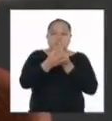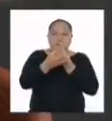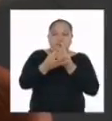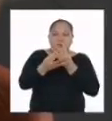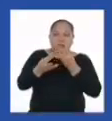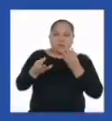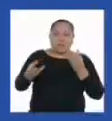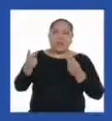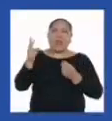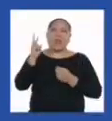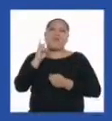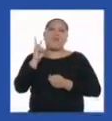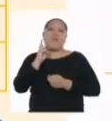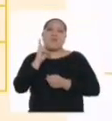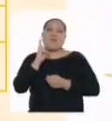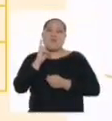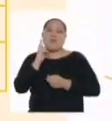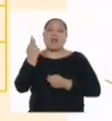tono verde de la hoja.